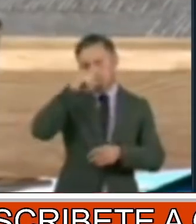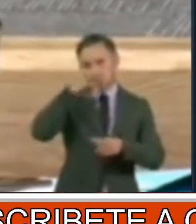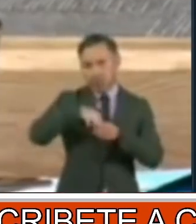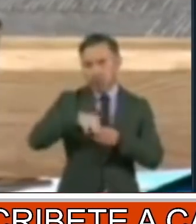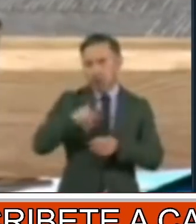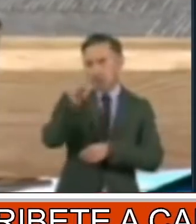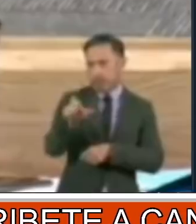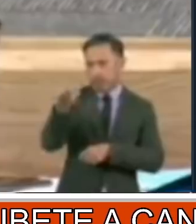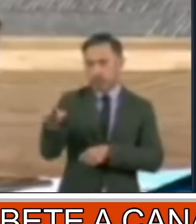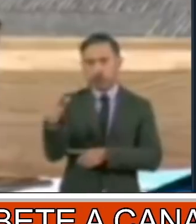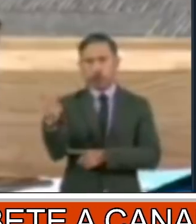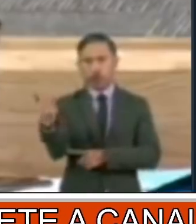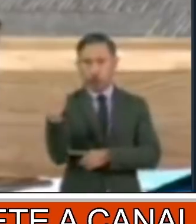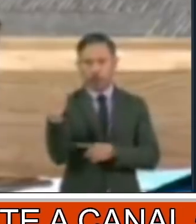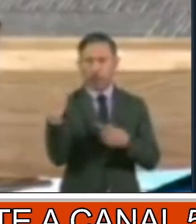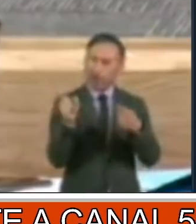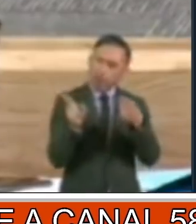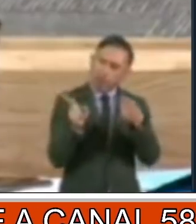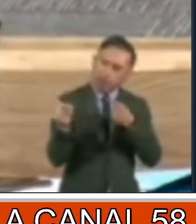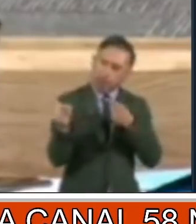con la pretensión